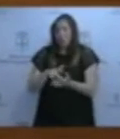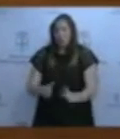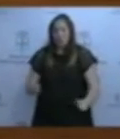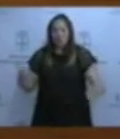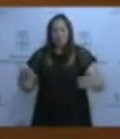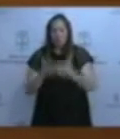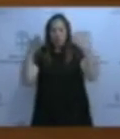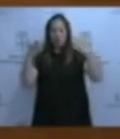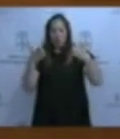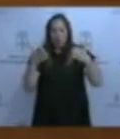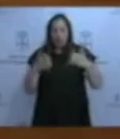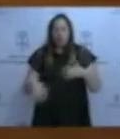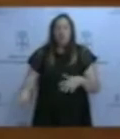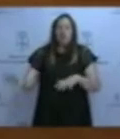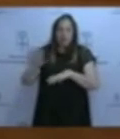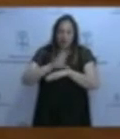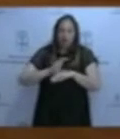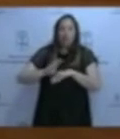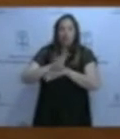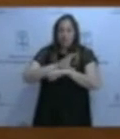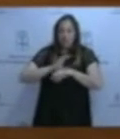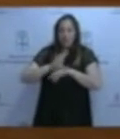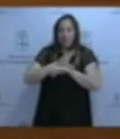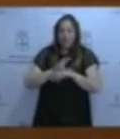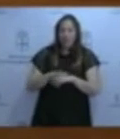consellero, que precisamente tiene esta